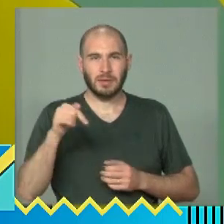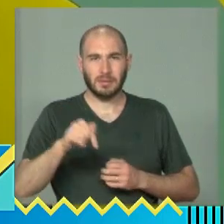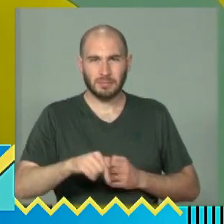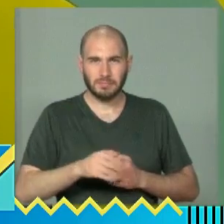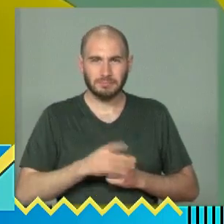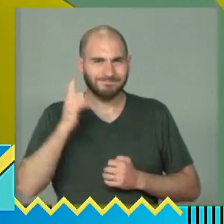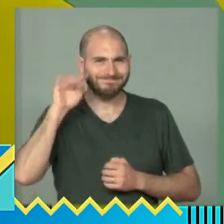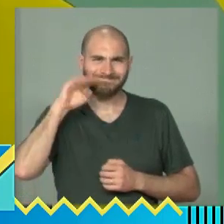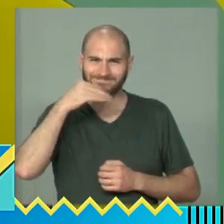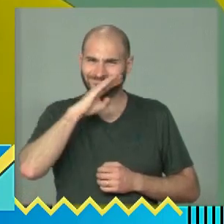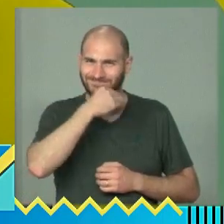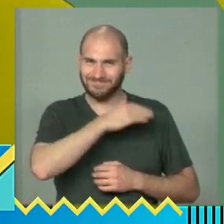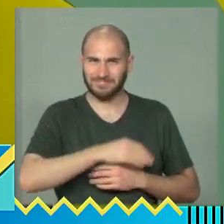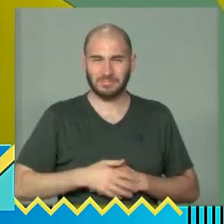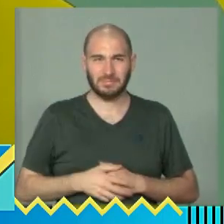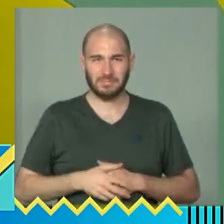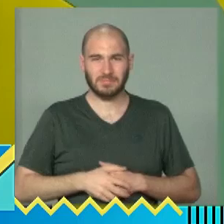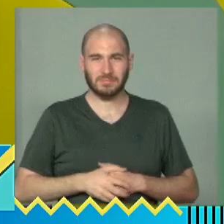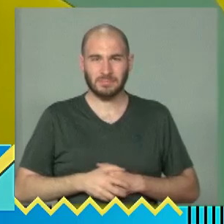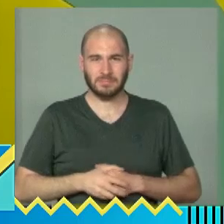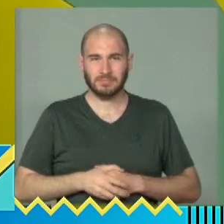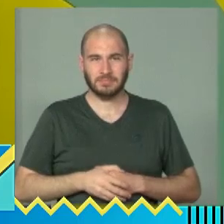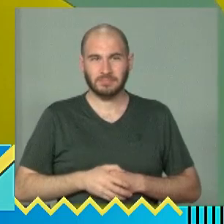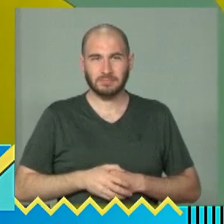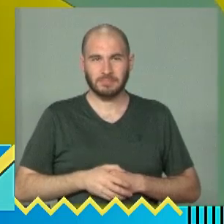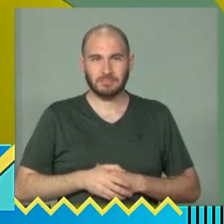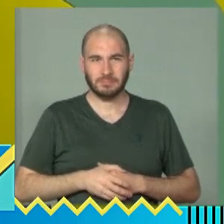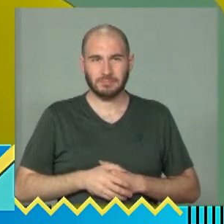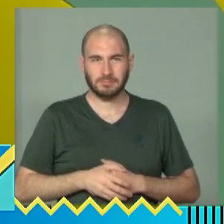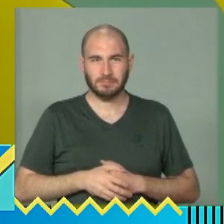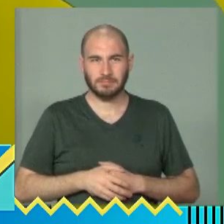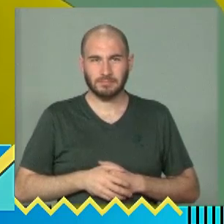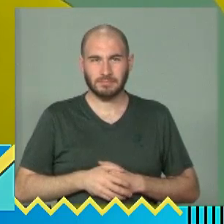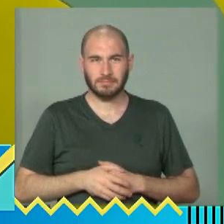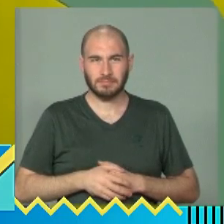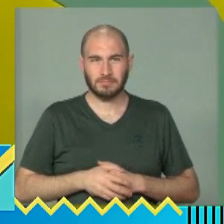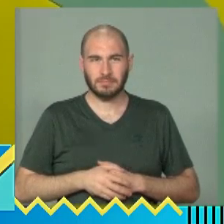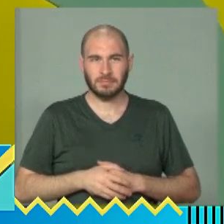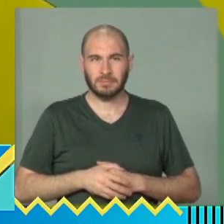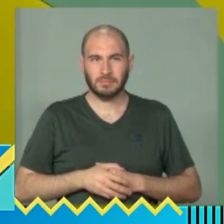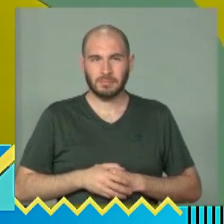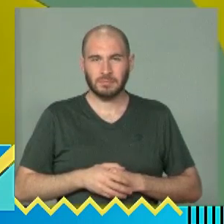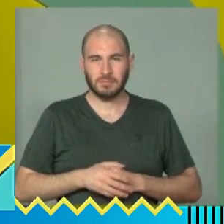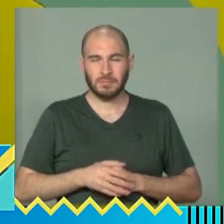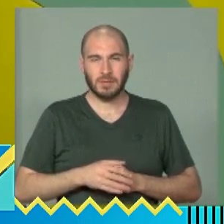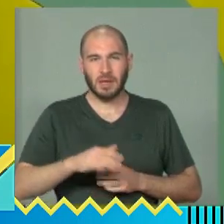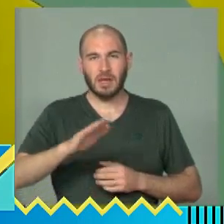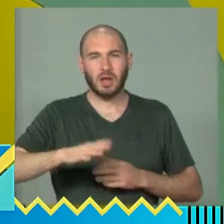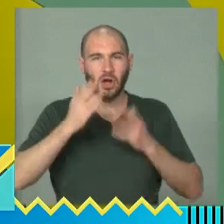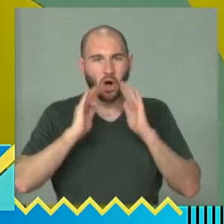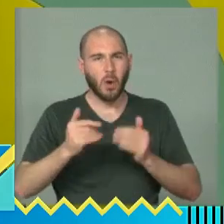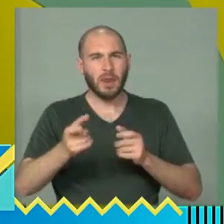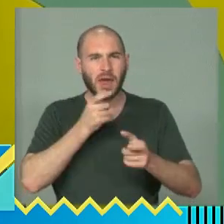como vos dijiste en el inicio, a problemas cotidianos, con estos tres desafíos. Y la verdad que la respuesta de los chicos